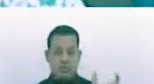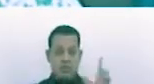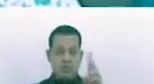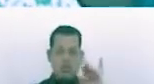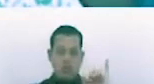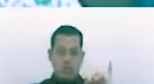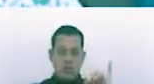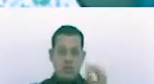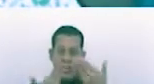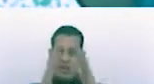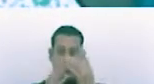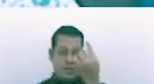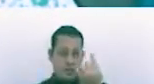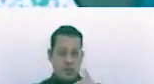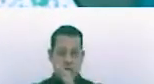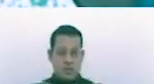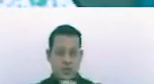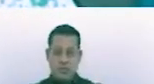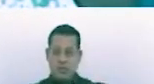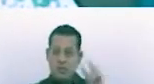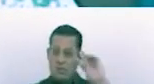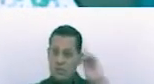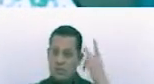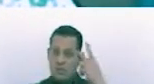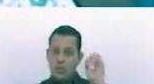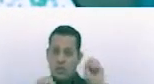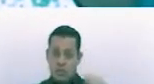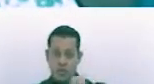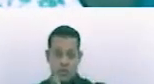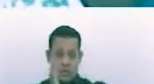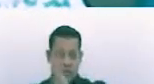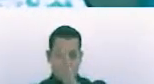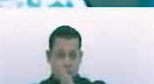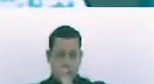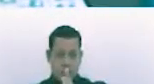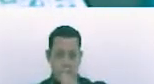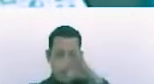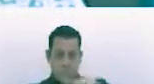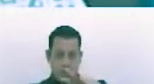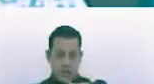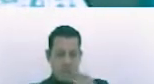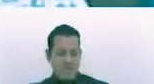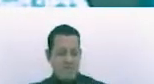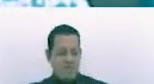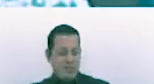Para muchísimos salvadoreños, esto significa poder ir a votar cerca de sus viviendas.